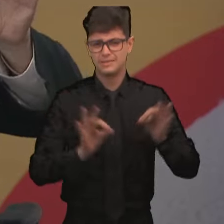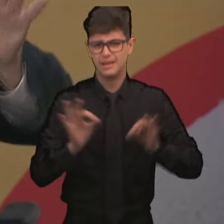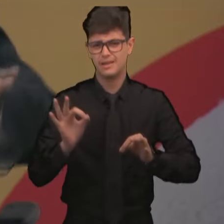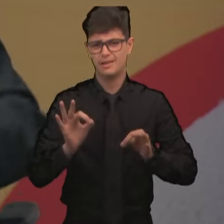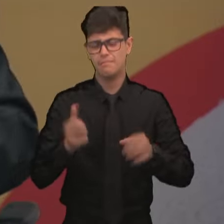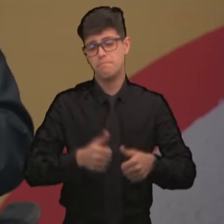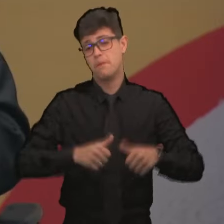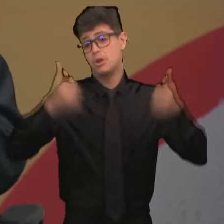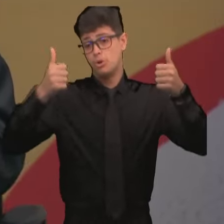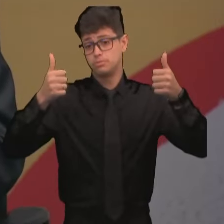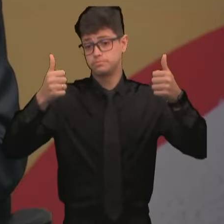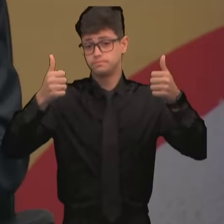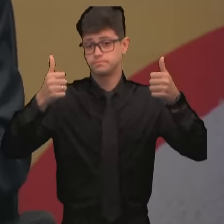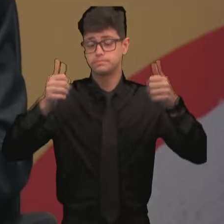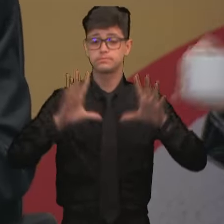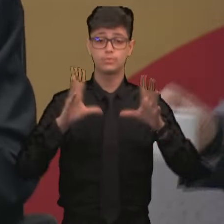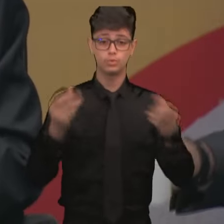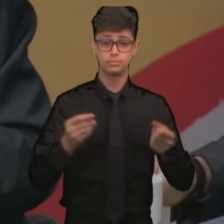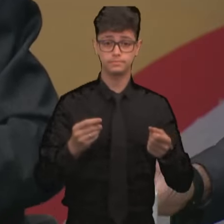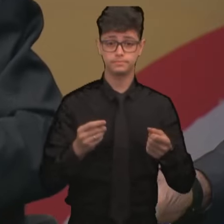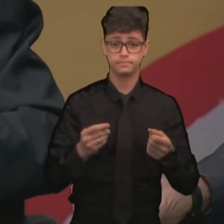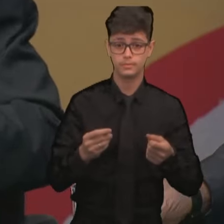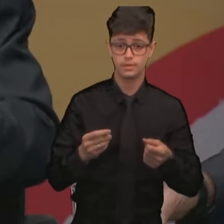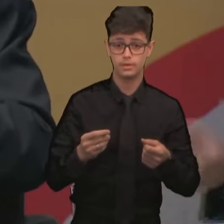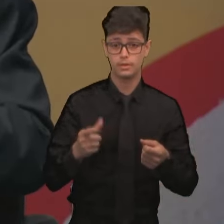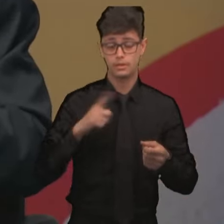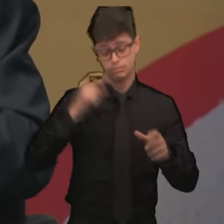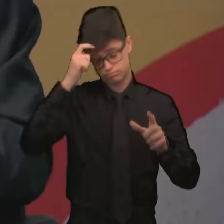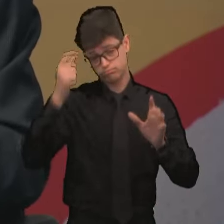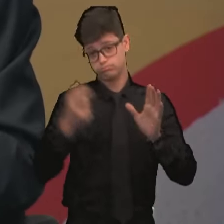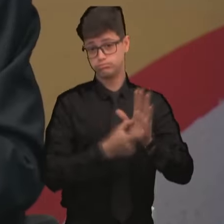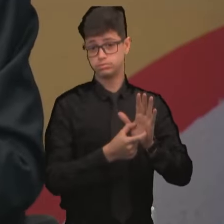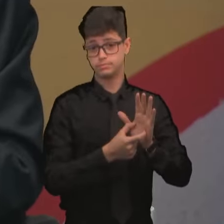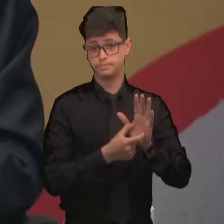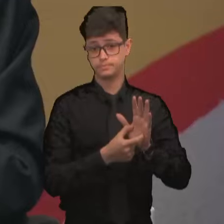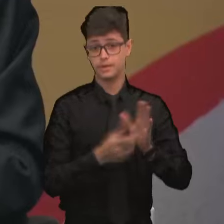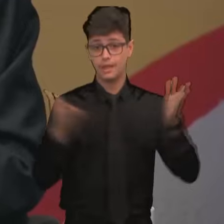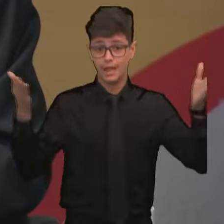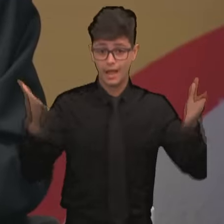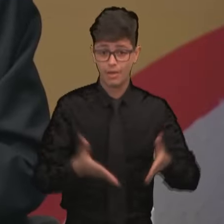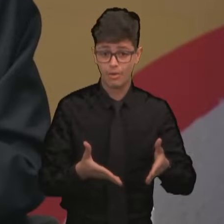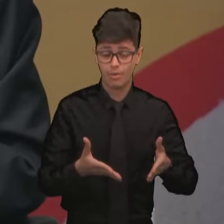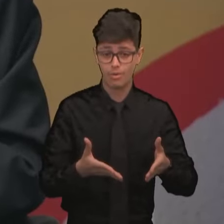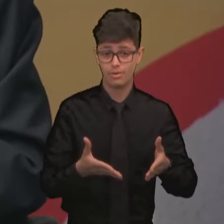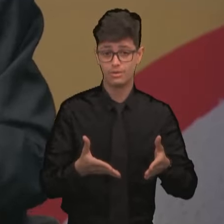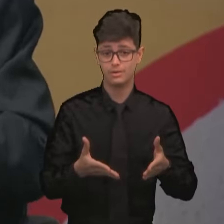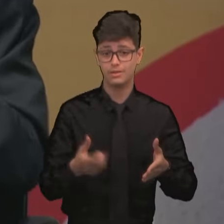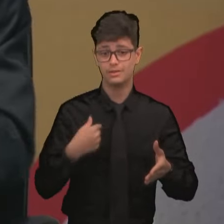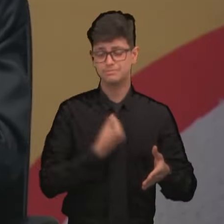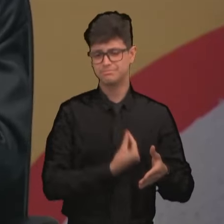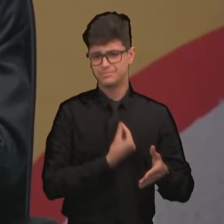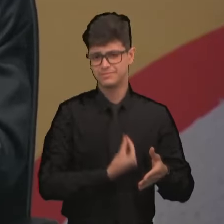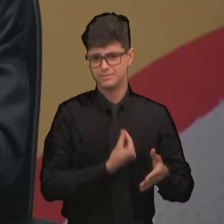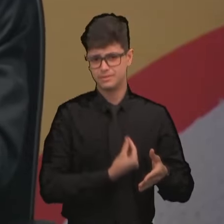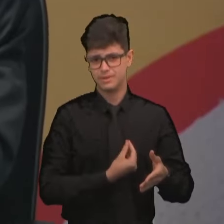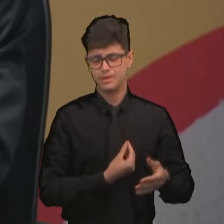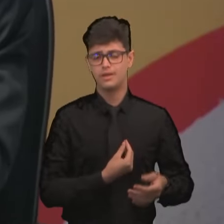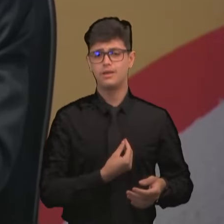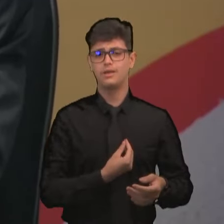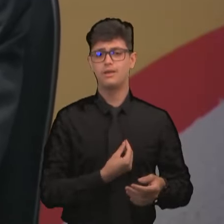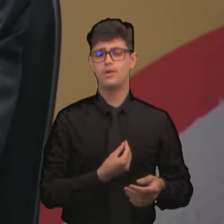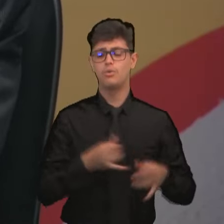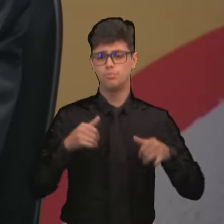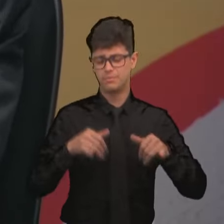transparencia, un mínimo de control humano sobre la actuación, sobre la operación de la inteligencia artificial. Este es un momento que